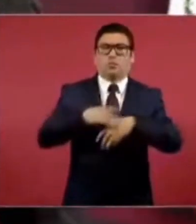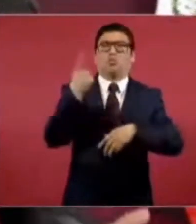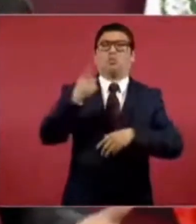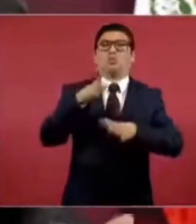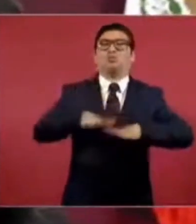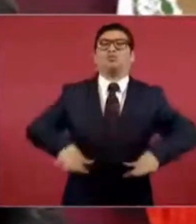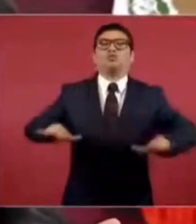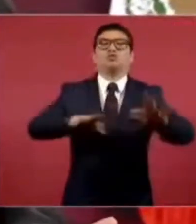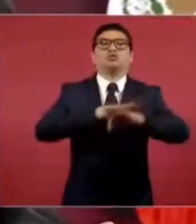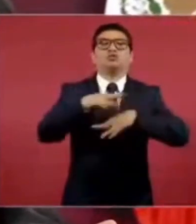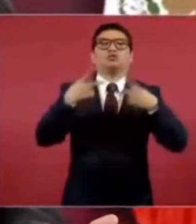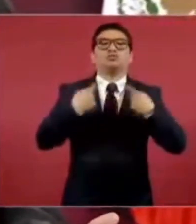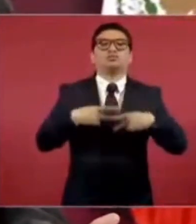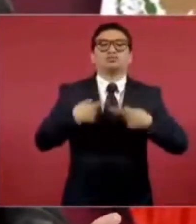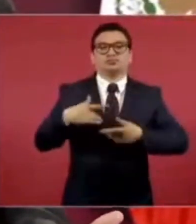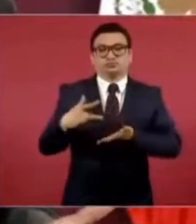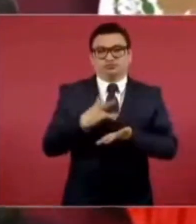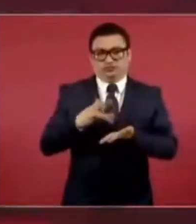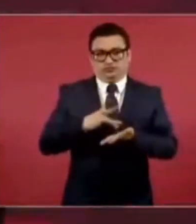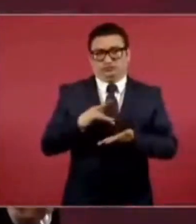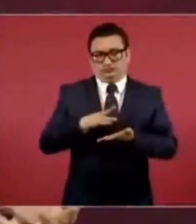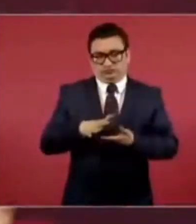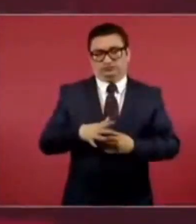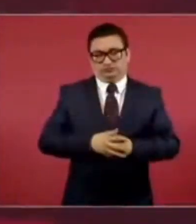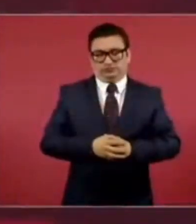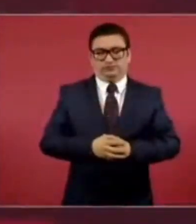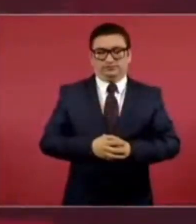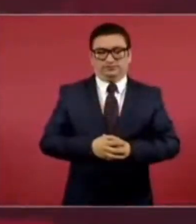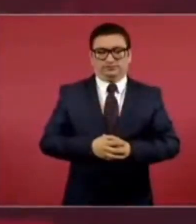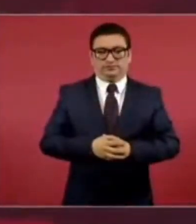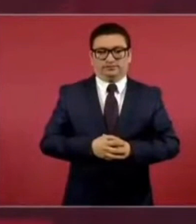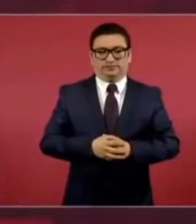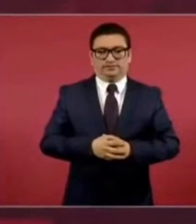el pueblo de ahí